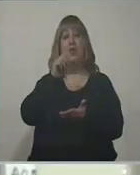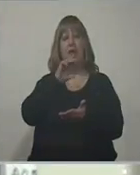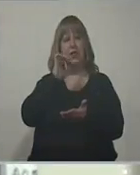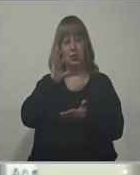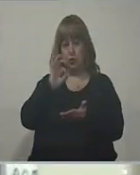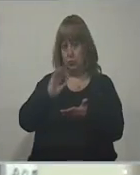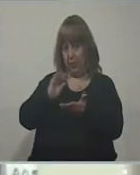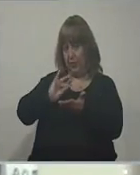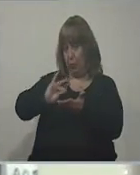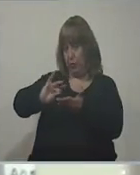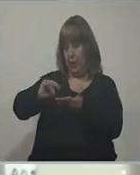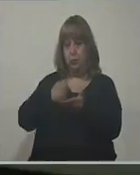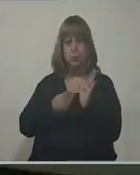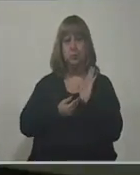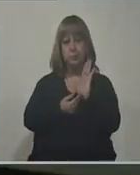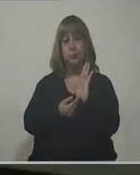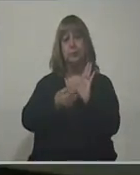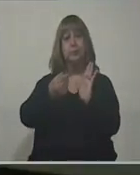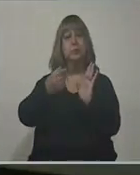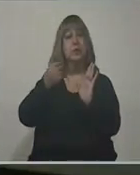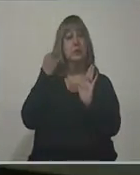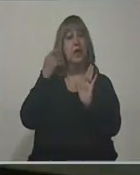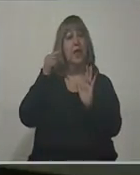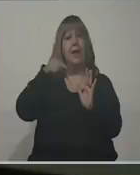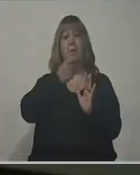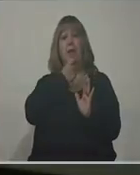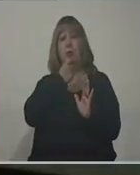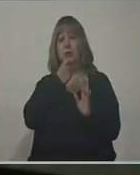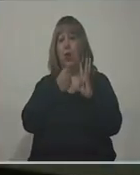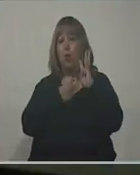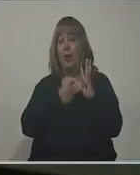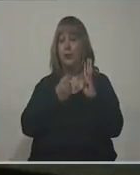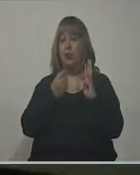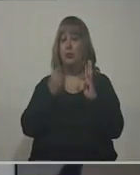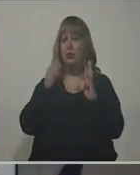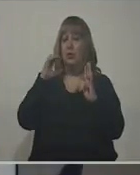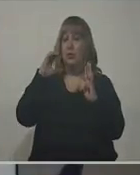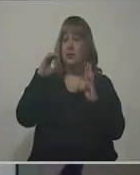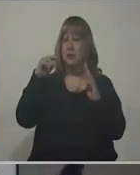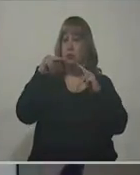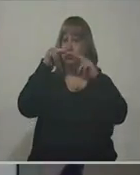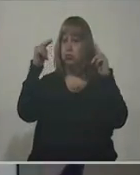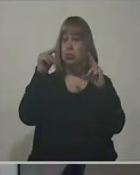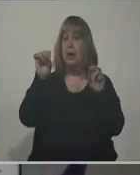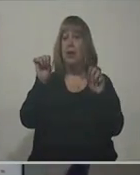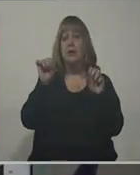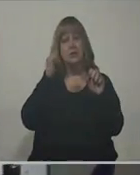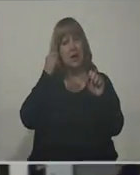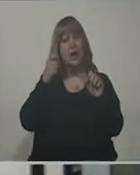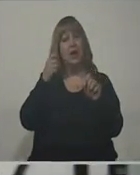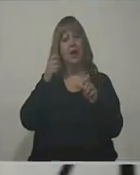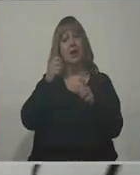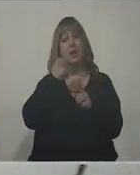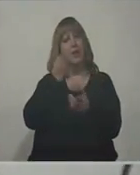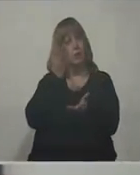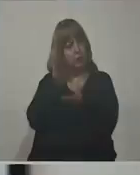decías, para que se incluya absolutamente todas las señales locales. En febrero de 2017, el Ente Nacional de Comunicación, el ENACOM, intimó a